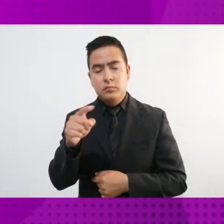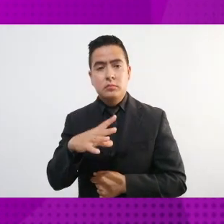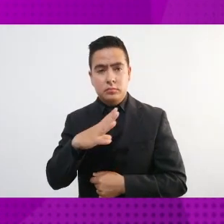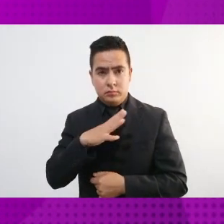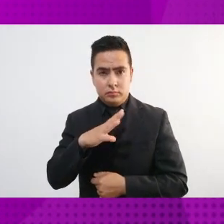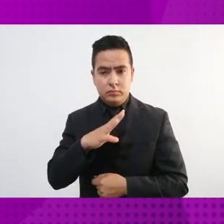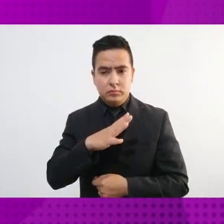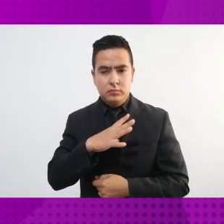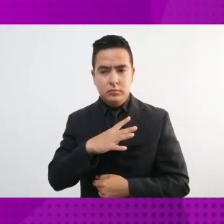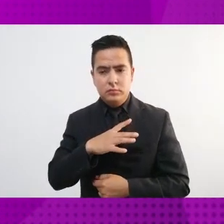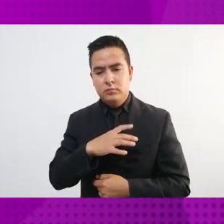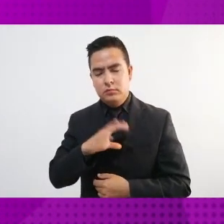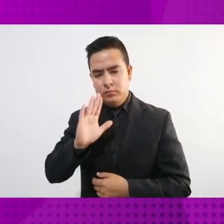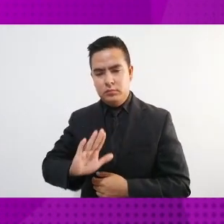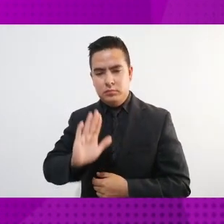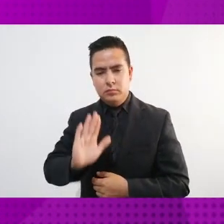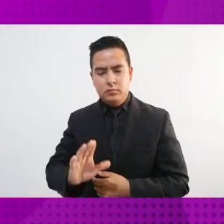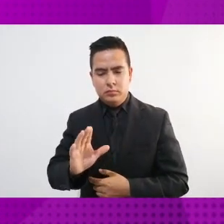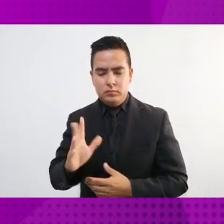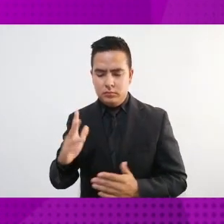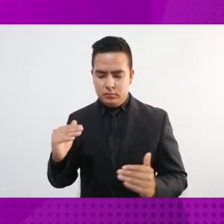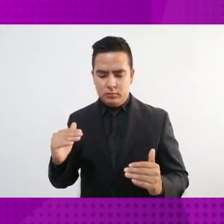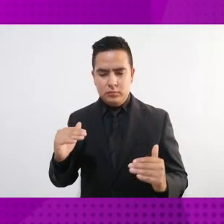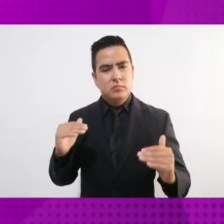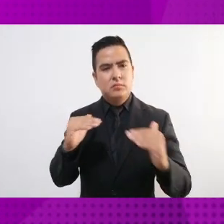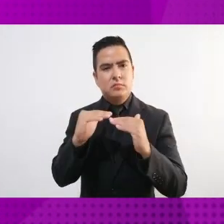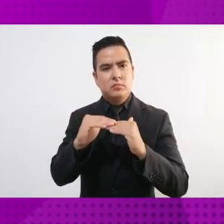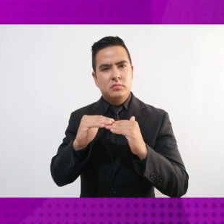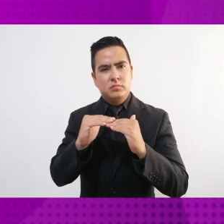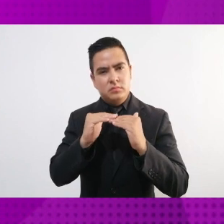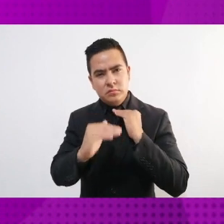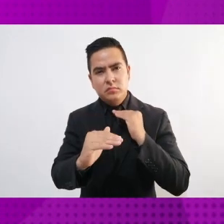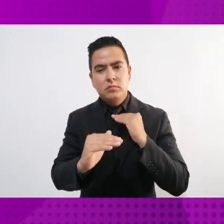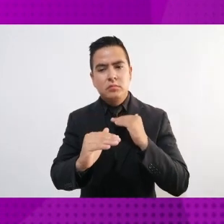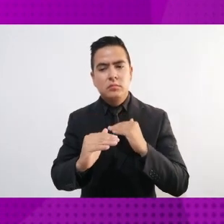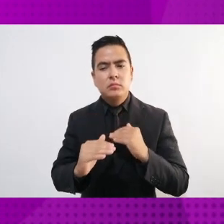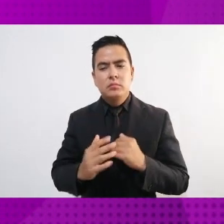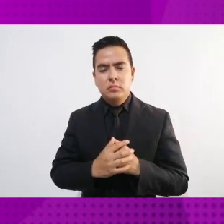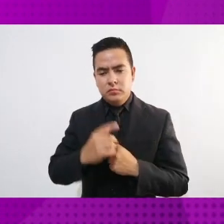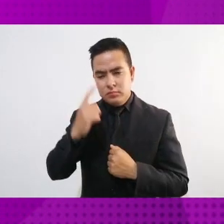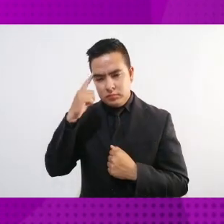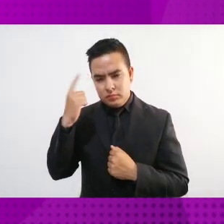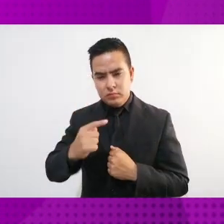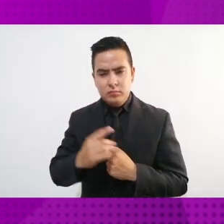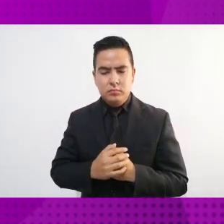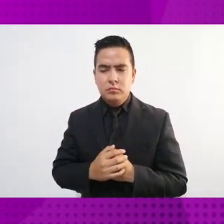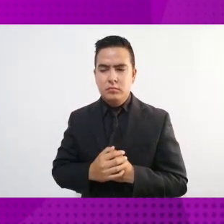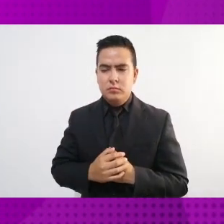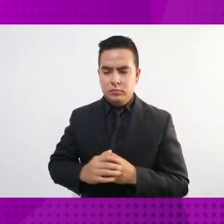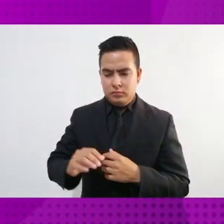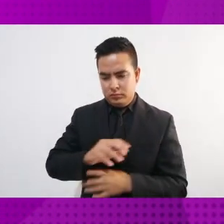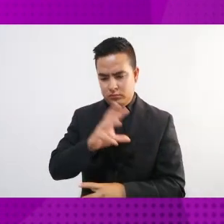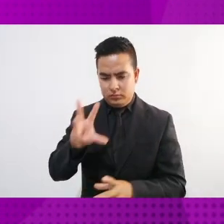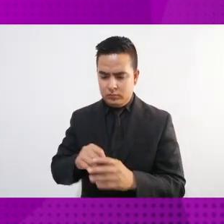federativas, está alineado con, digamos, la manera en que está orientado la división del poder a nivel